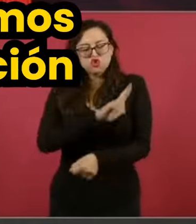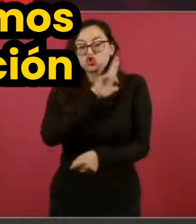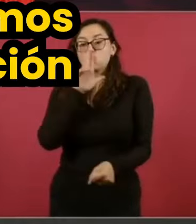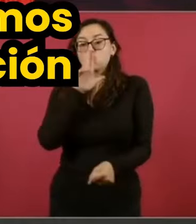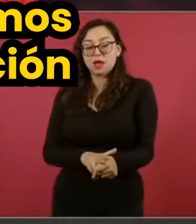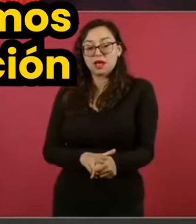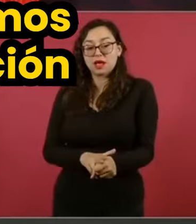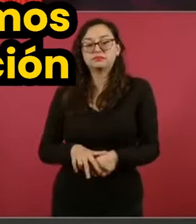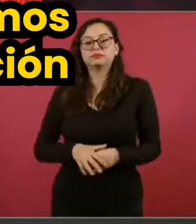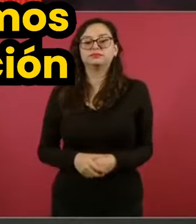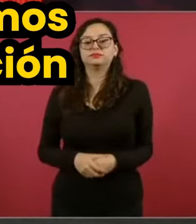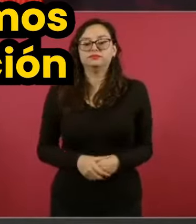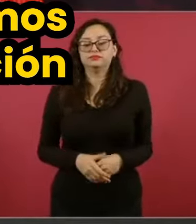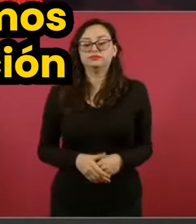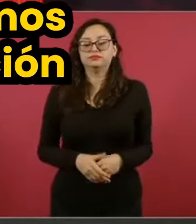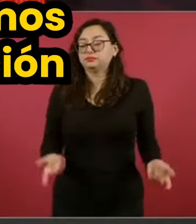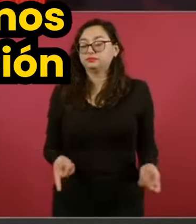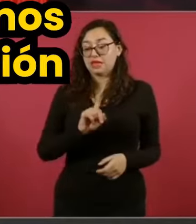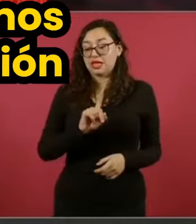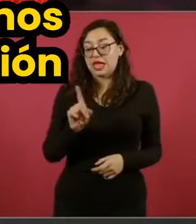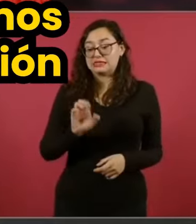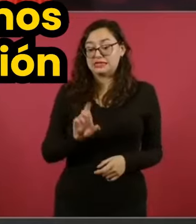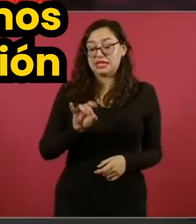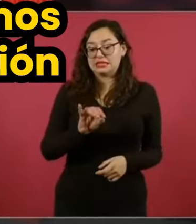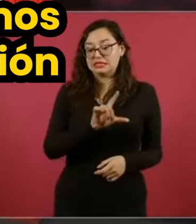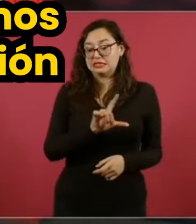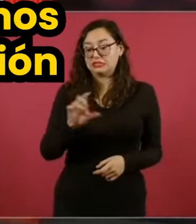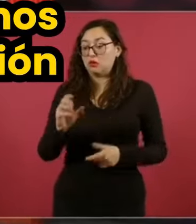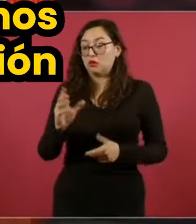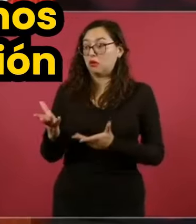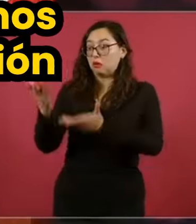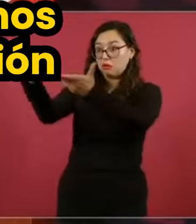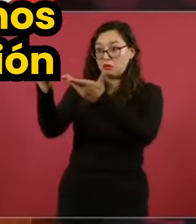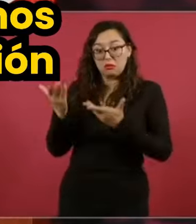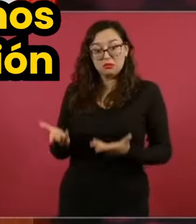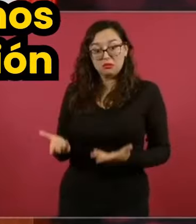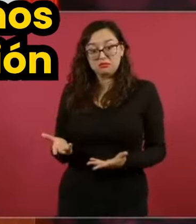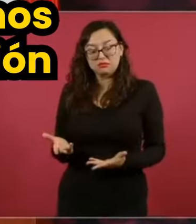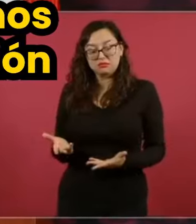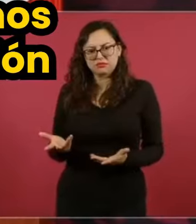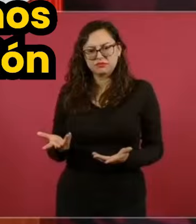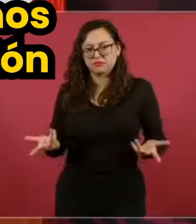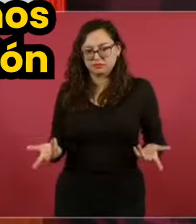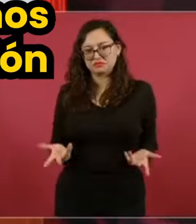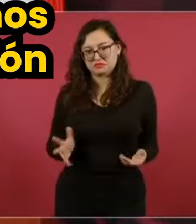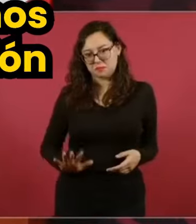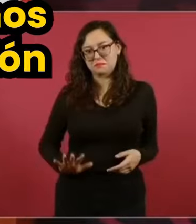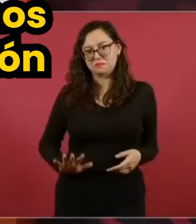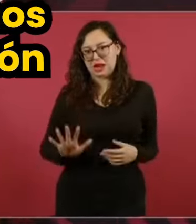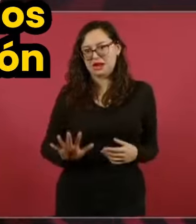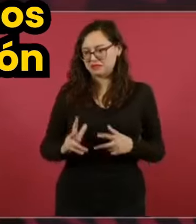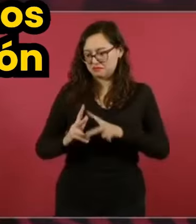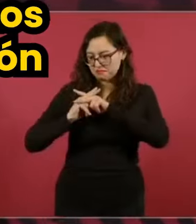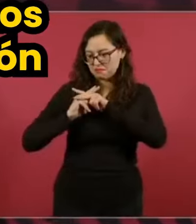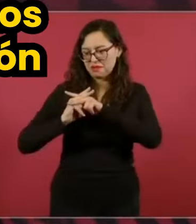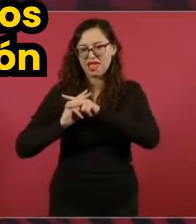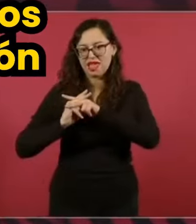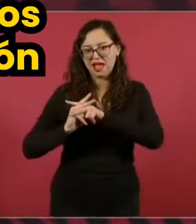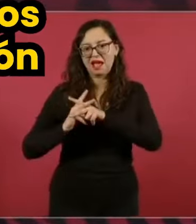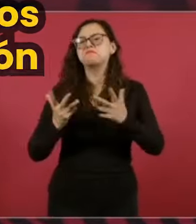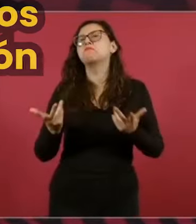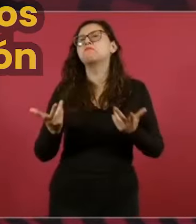lo que viene a hacer Zedillo, pues es a enfrentar a